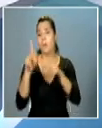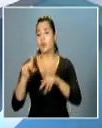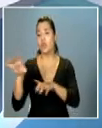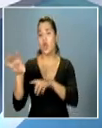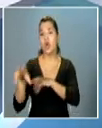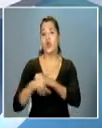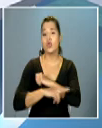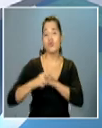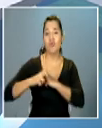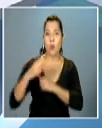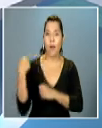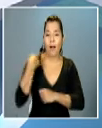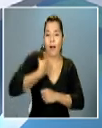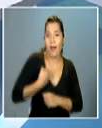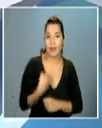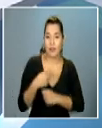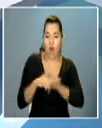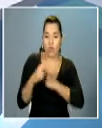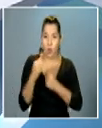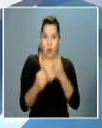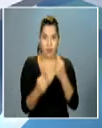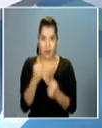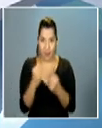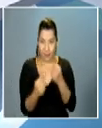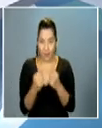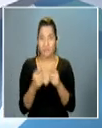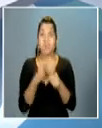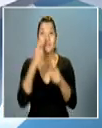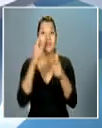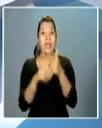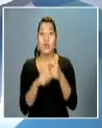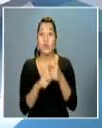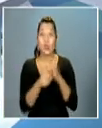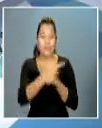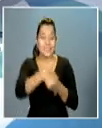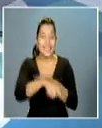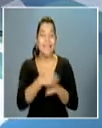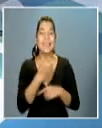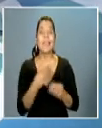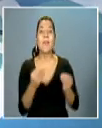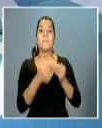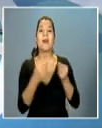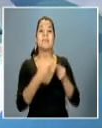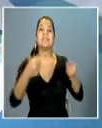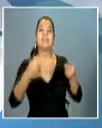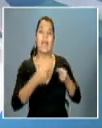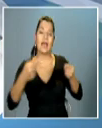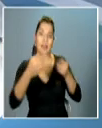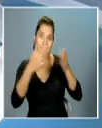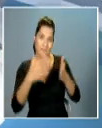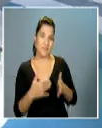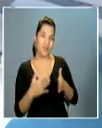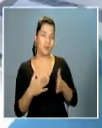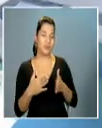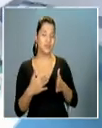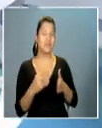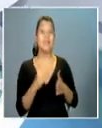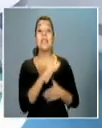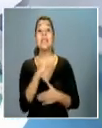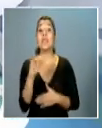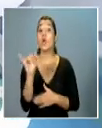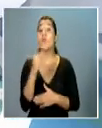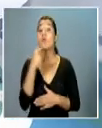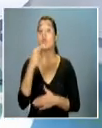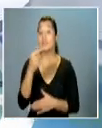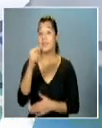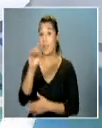un robacarros, etc. Entonces, su magnitud de enemigos es mucho más amplia que la que tiene un fiscal normal. Y efectivamente, como dice